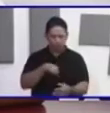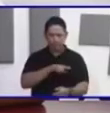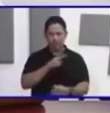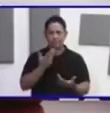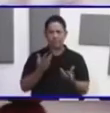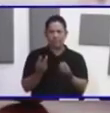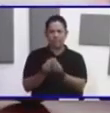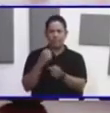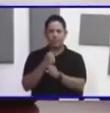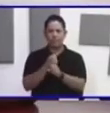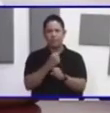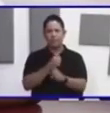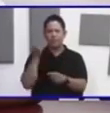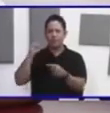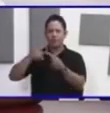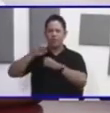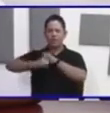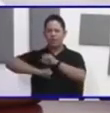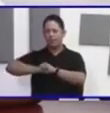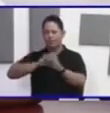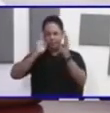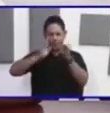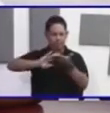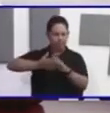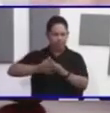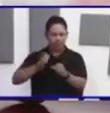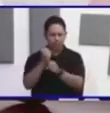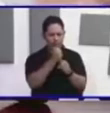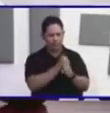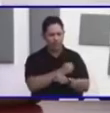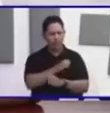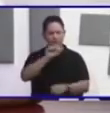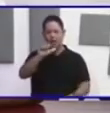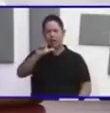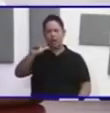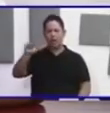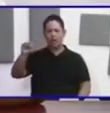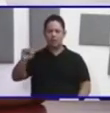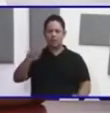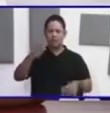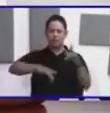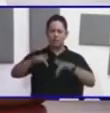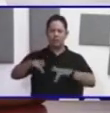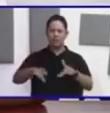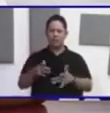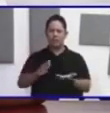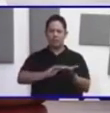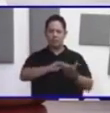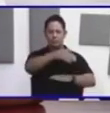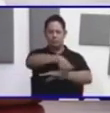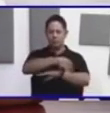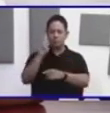de gente que lleva muchos años trabajando por la comunidad. Allen Jay, el secretario de Infraestructura, y yo llevamos más de